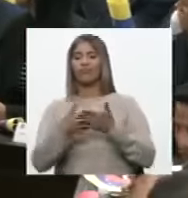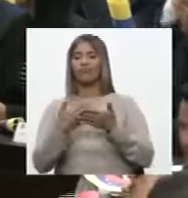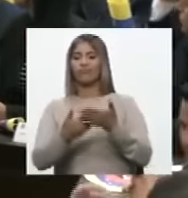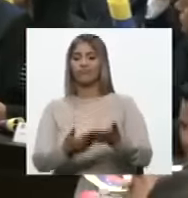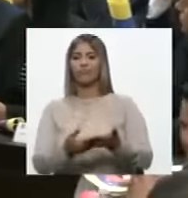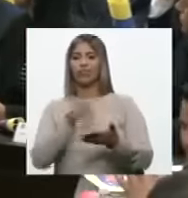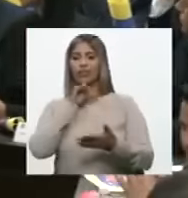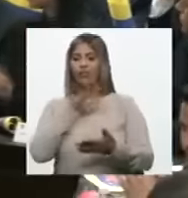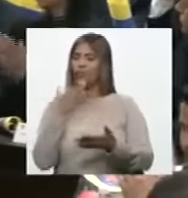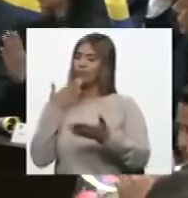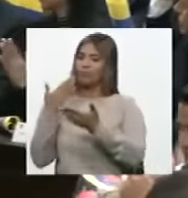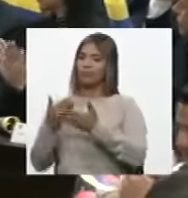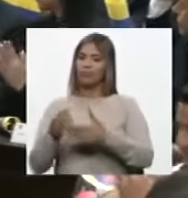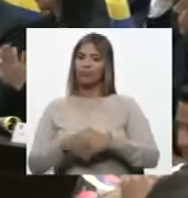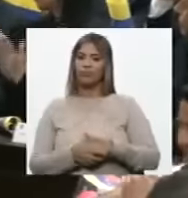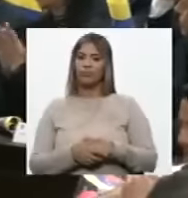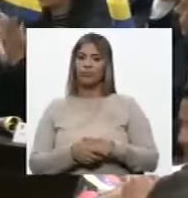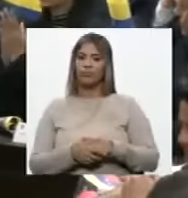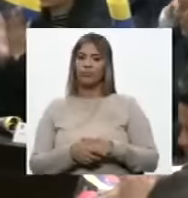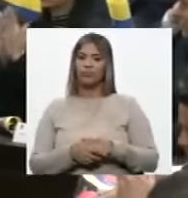historia. Muchas gracias.